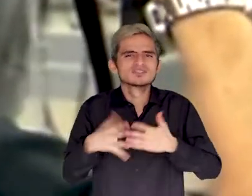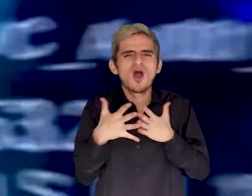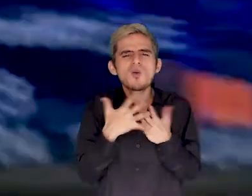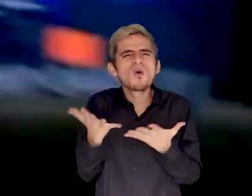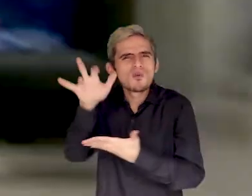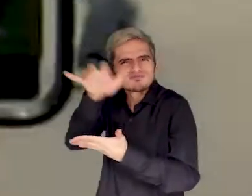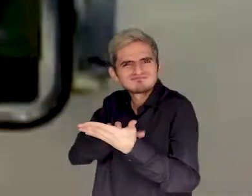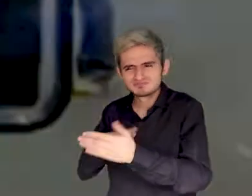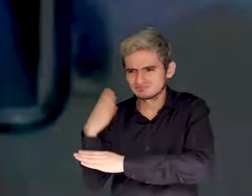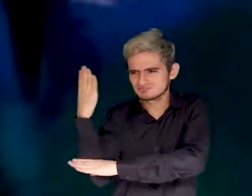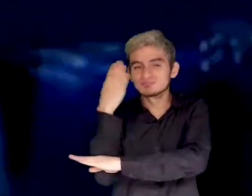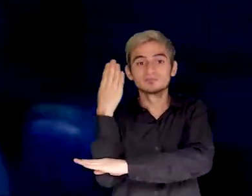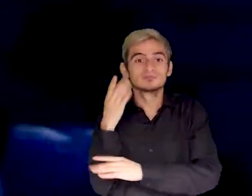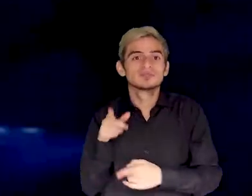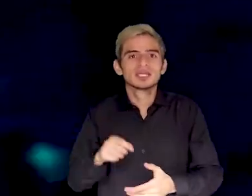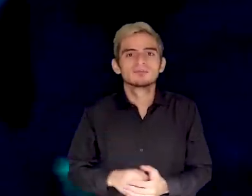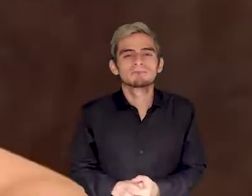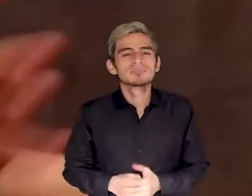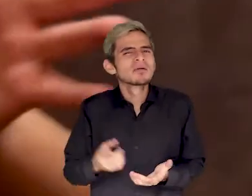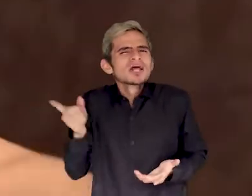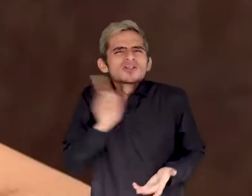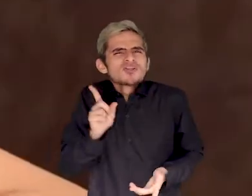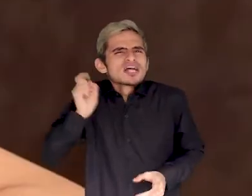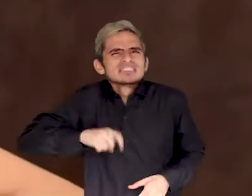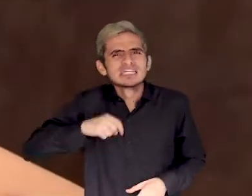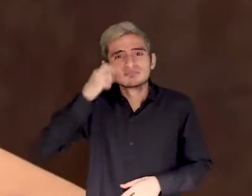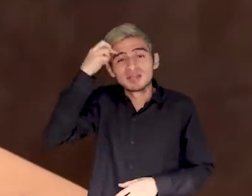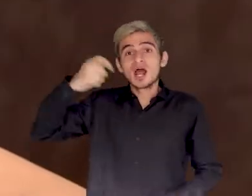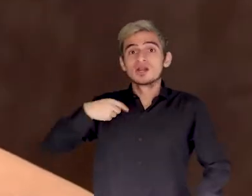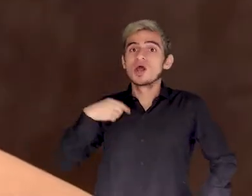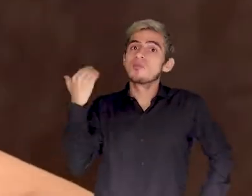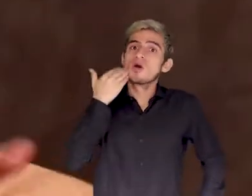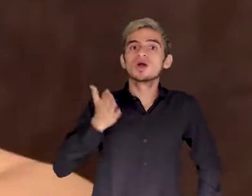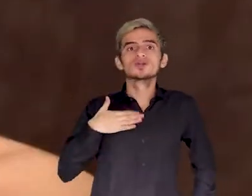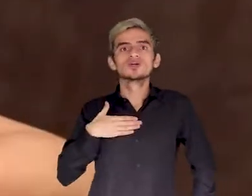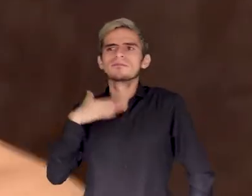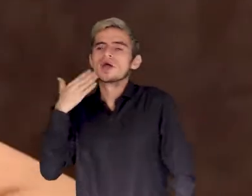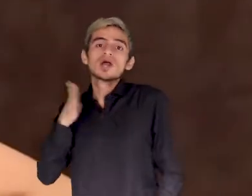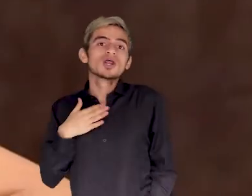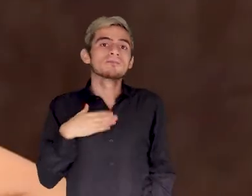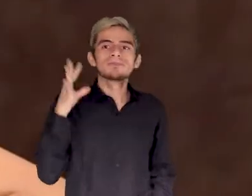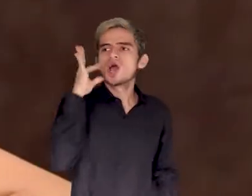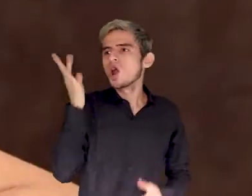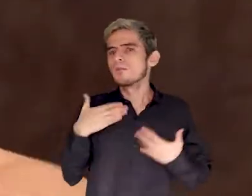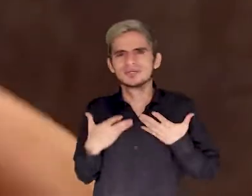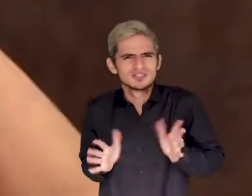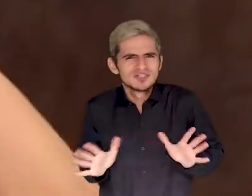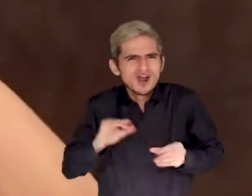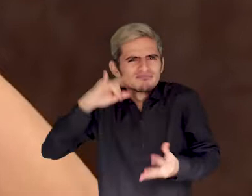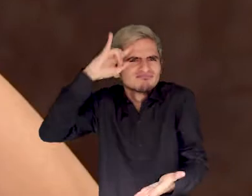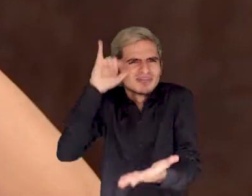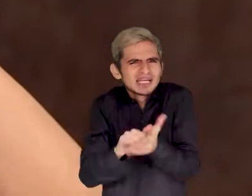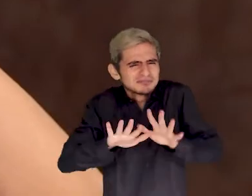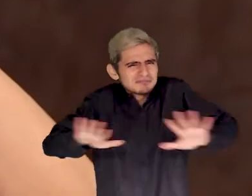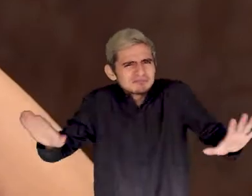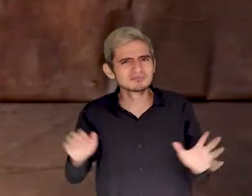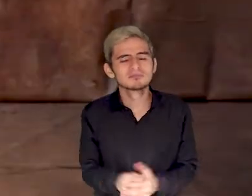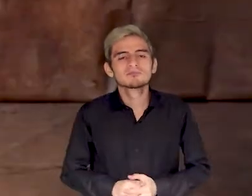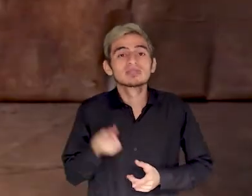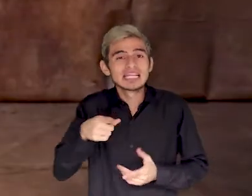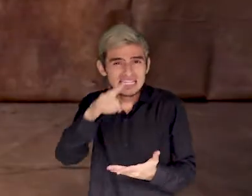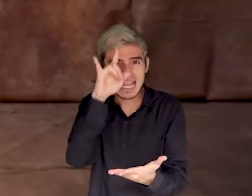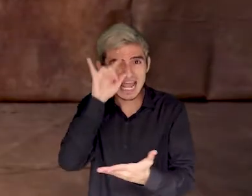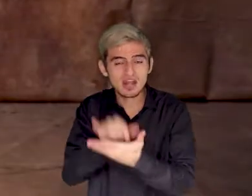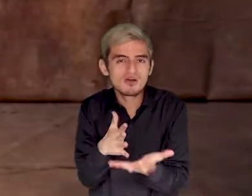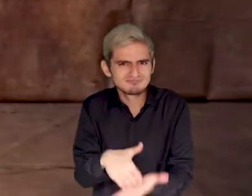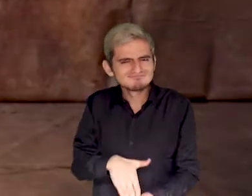de la cual una película finalmente se realiza. Uno no dirige pensando, soy mujer, soy hombre, no. No, yo no creo eso, yo no, la verdad, no.